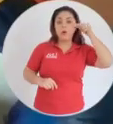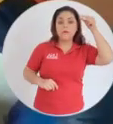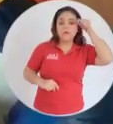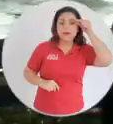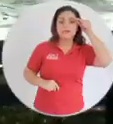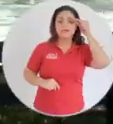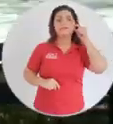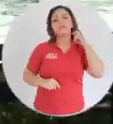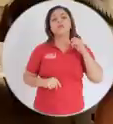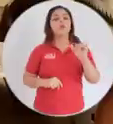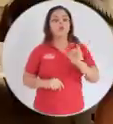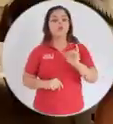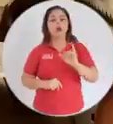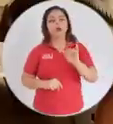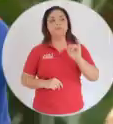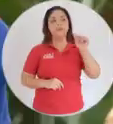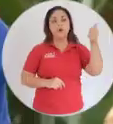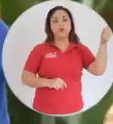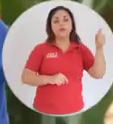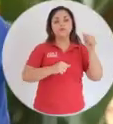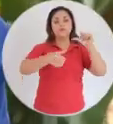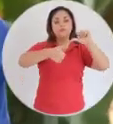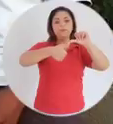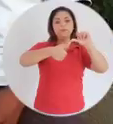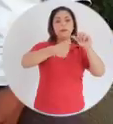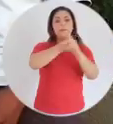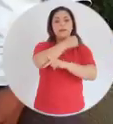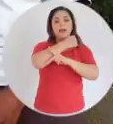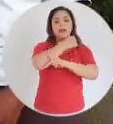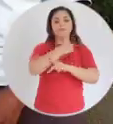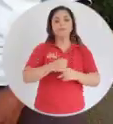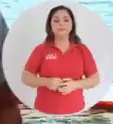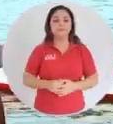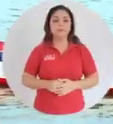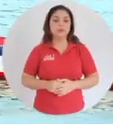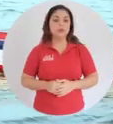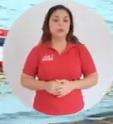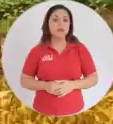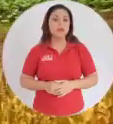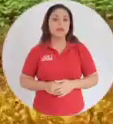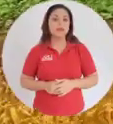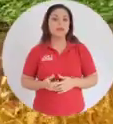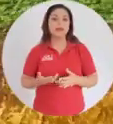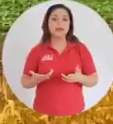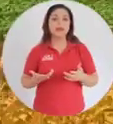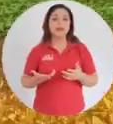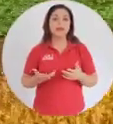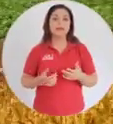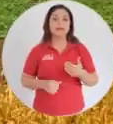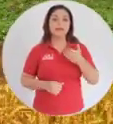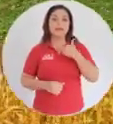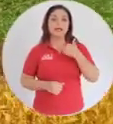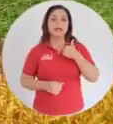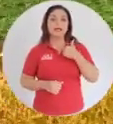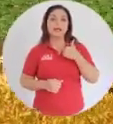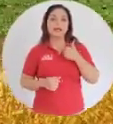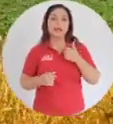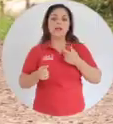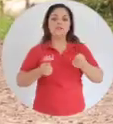nicaragüense, creo que ocurre lo mismo en la mayoría de los estados centroamericanos, no juega un